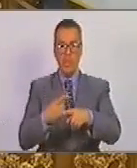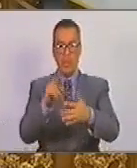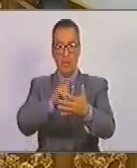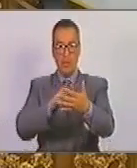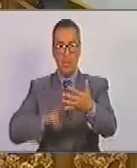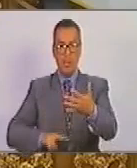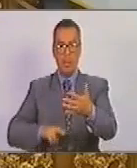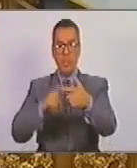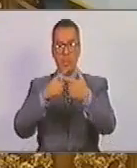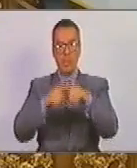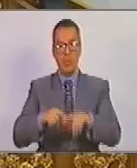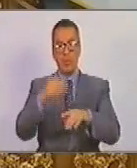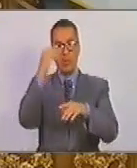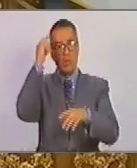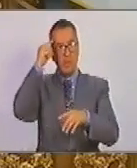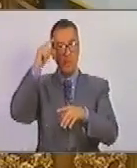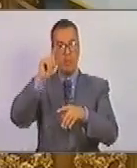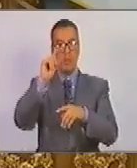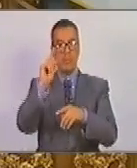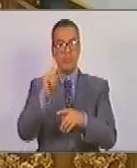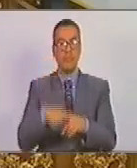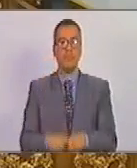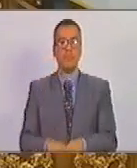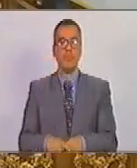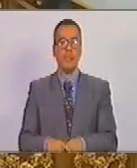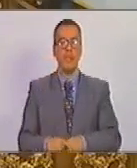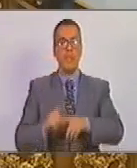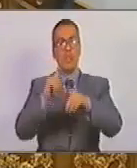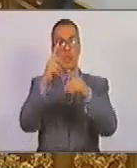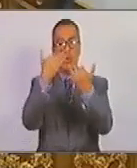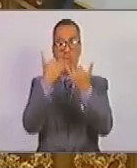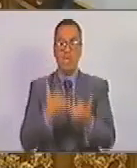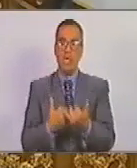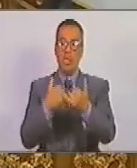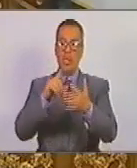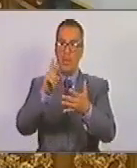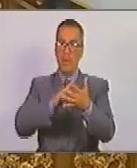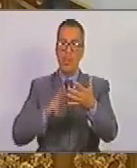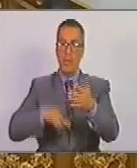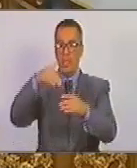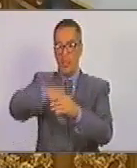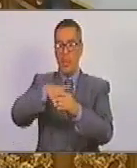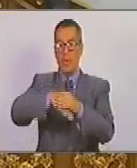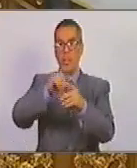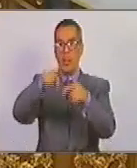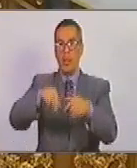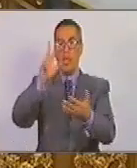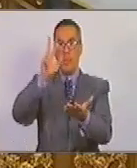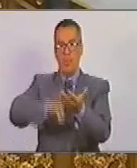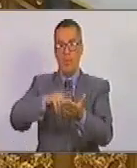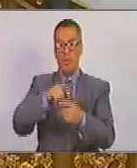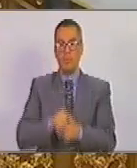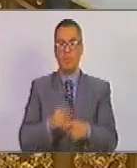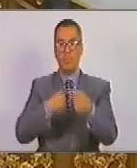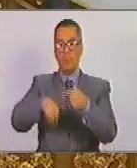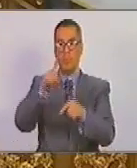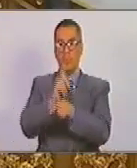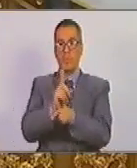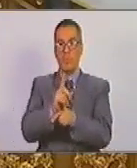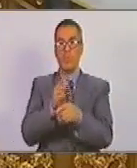lectura a la propuesta del orden del día, la cual, una vez leída y sometida a votación, resultó aprobada. Único.